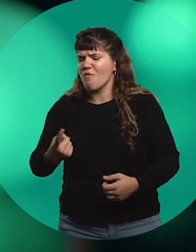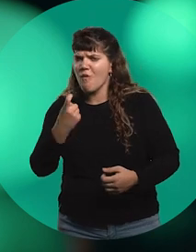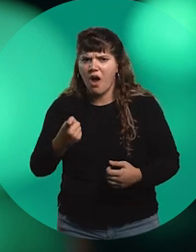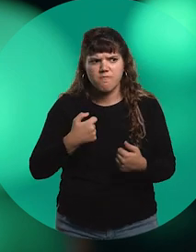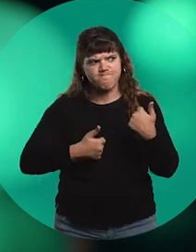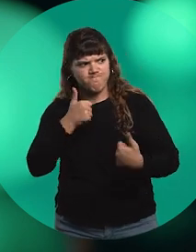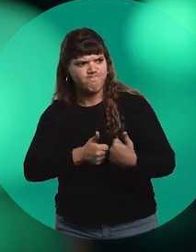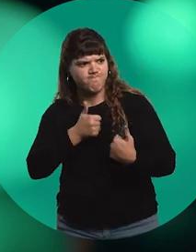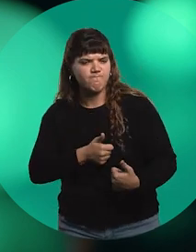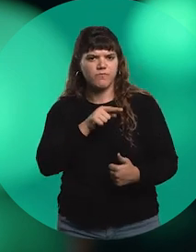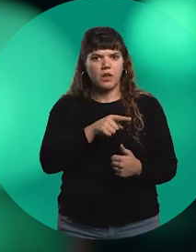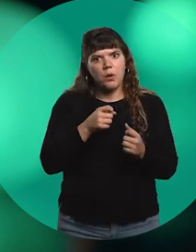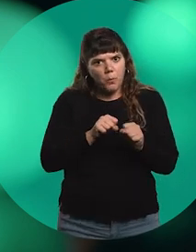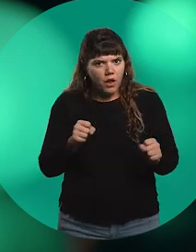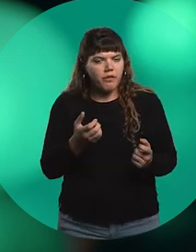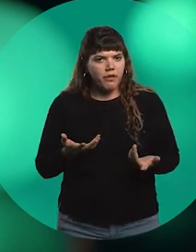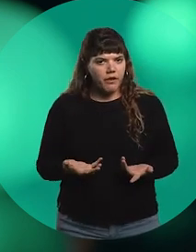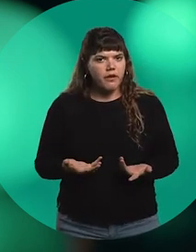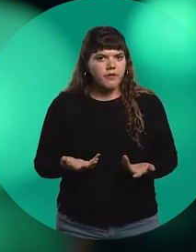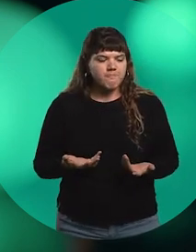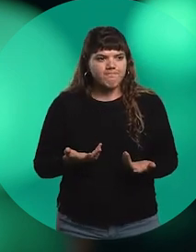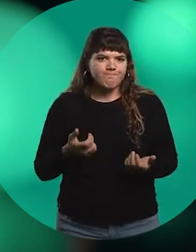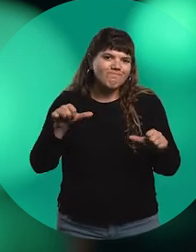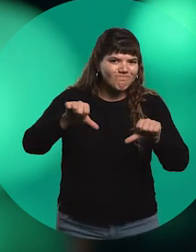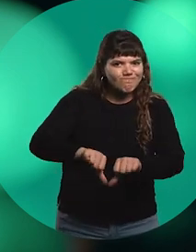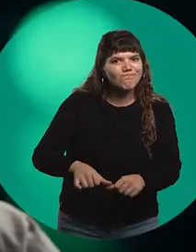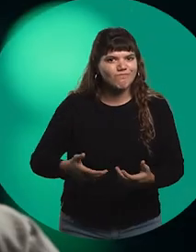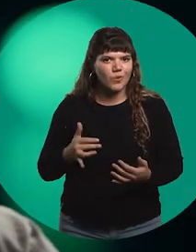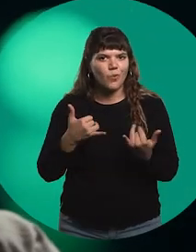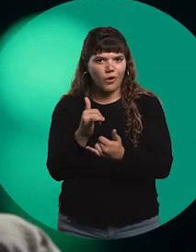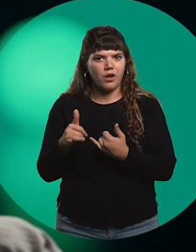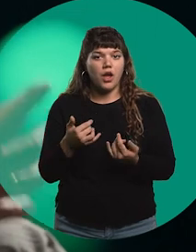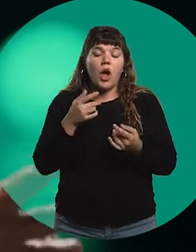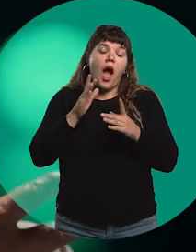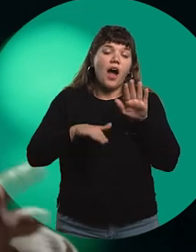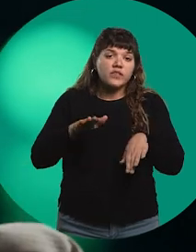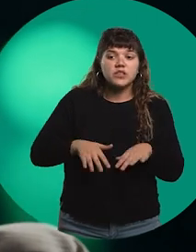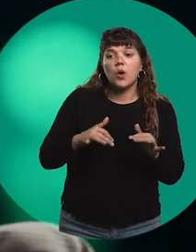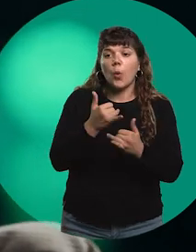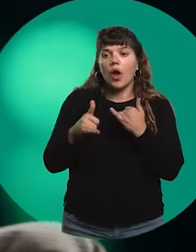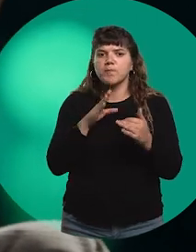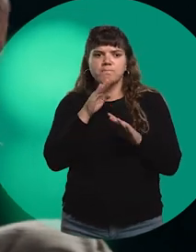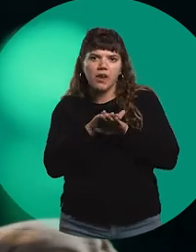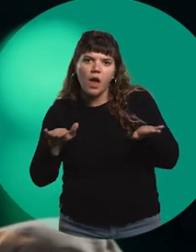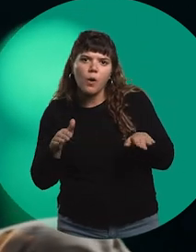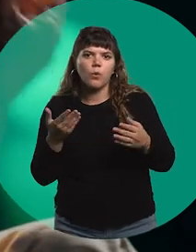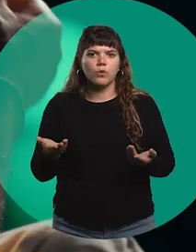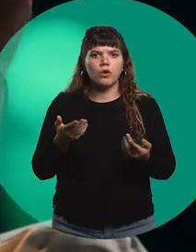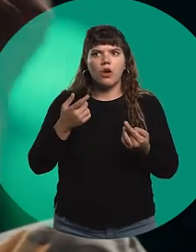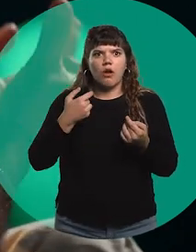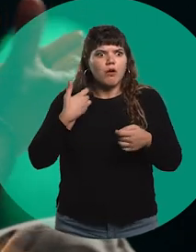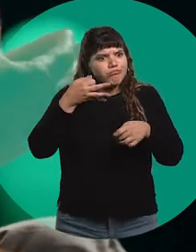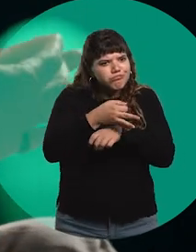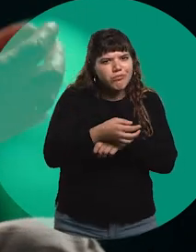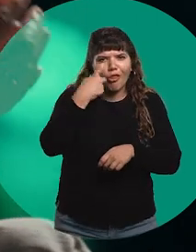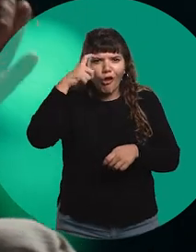extrema, la verdad puede llevar a otros tipos de cuestiones. Siempre decimos, los juegos no son neutros, los juegos tienen, también tienen ideologías,